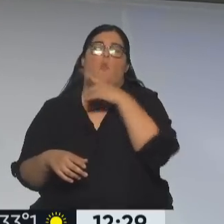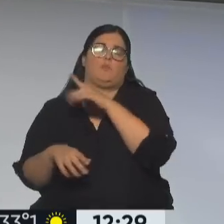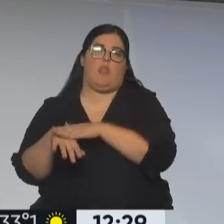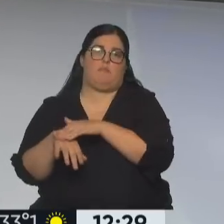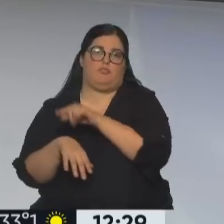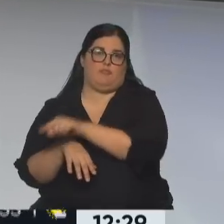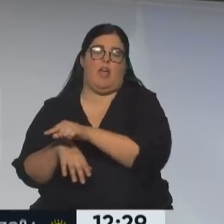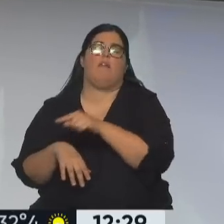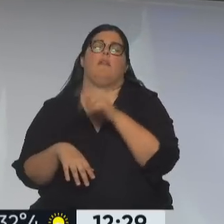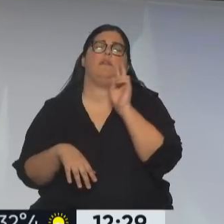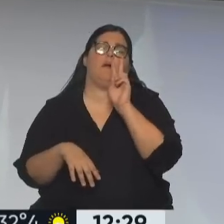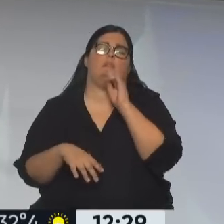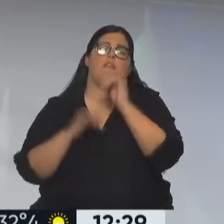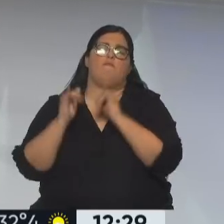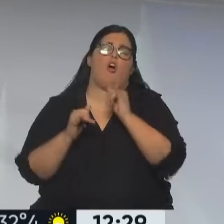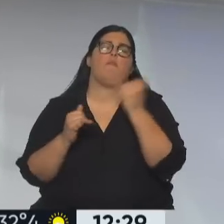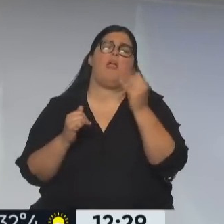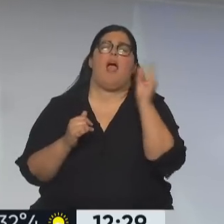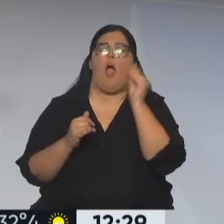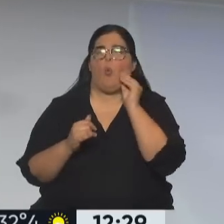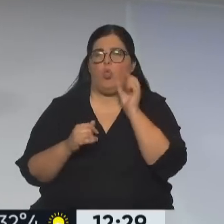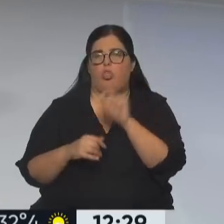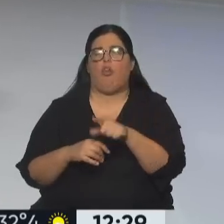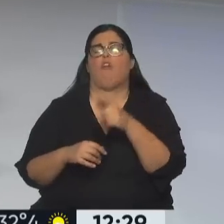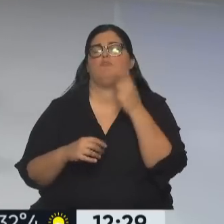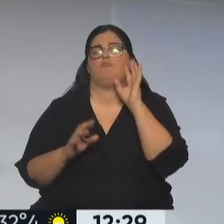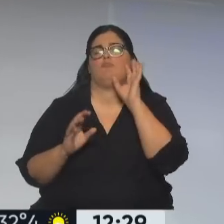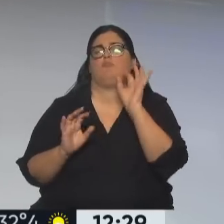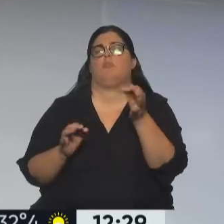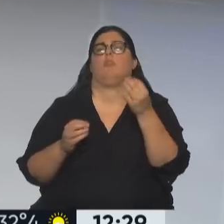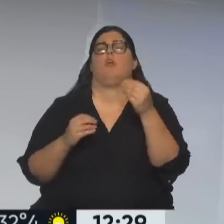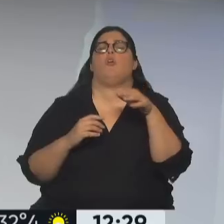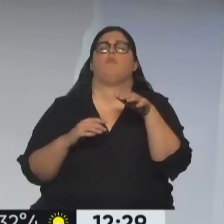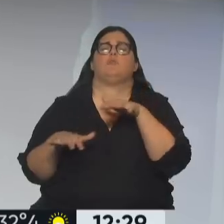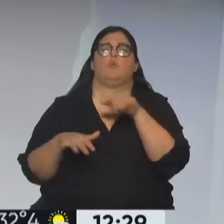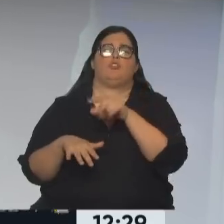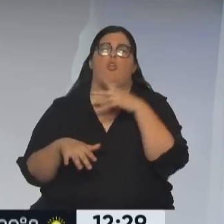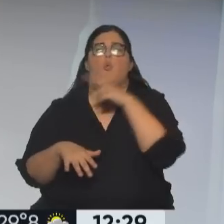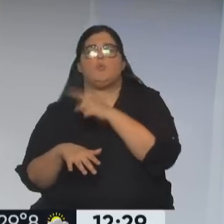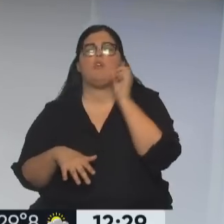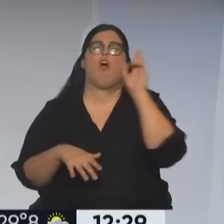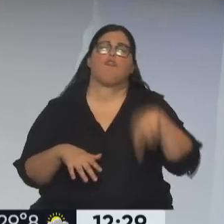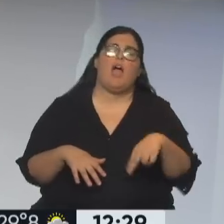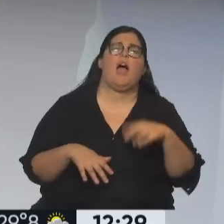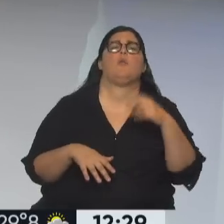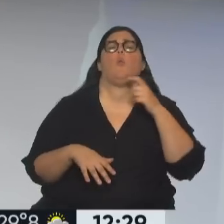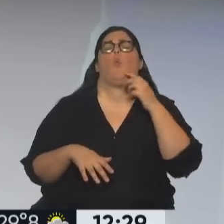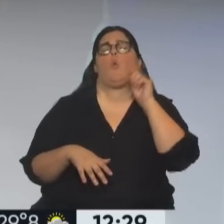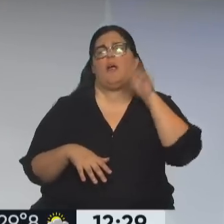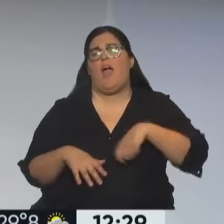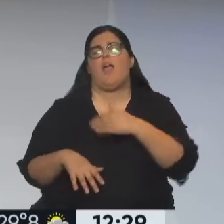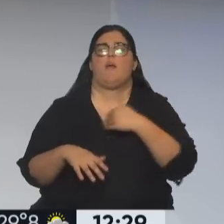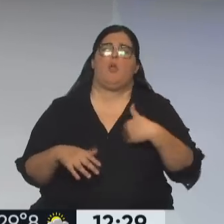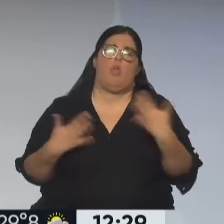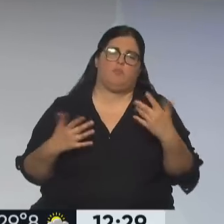tenemos varios audios, allí reflejan lo que ha sucedido en Rusia, en la OTAN, pero también en Ucrania y por supuesto en Polonia. Paquete